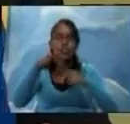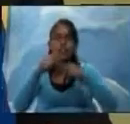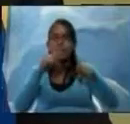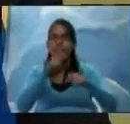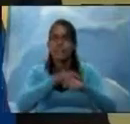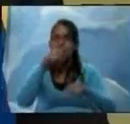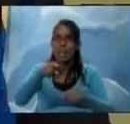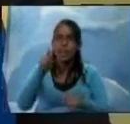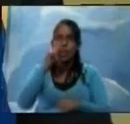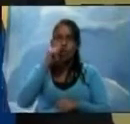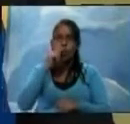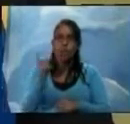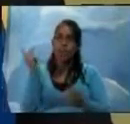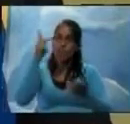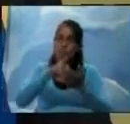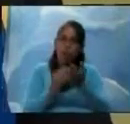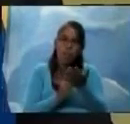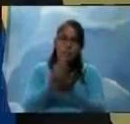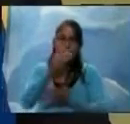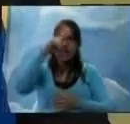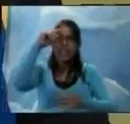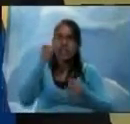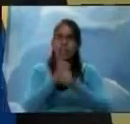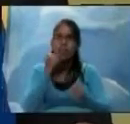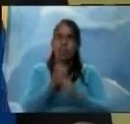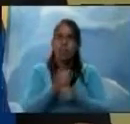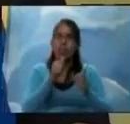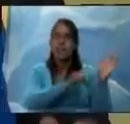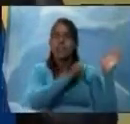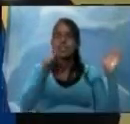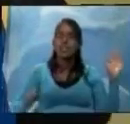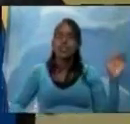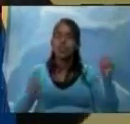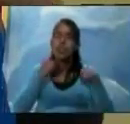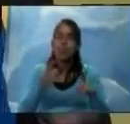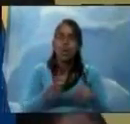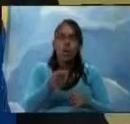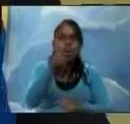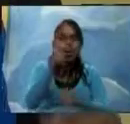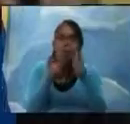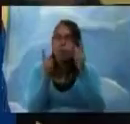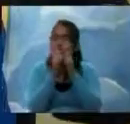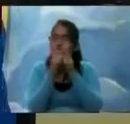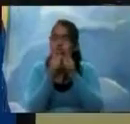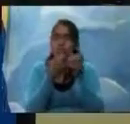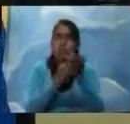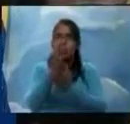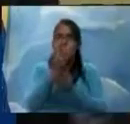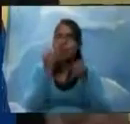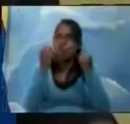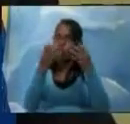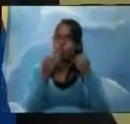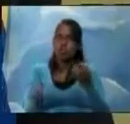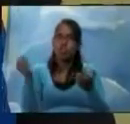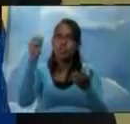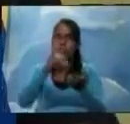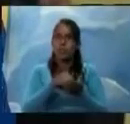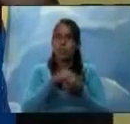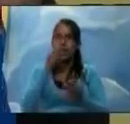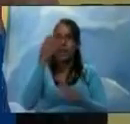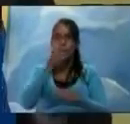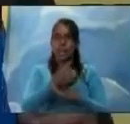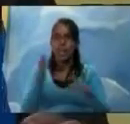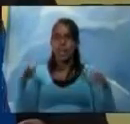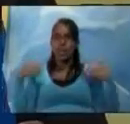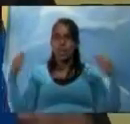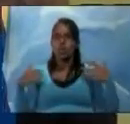de este hombre que fue fiel, trabajó, y el Señor le dijo, en lo poco me fuiste fiel, en lo mucho te pondré, entra